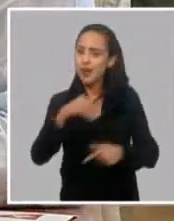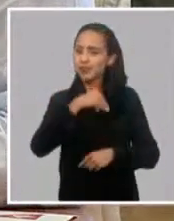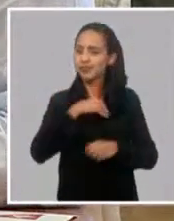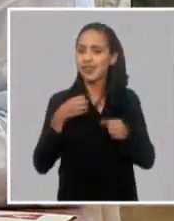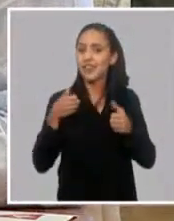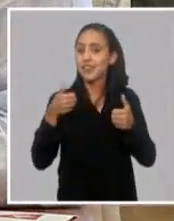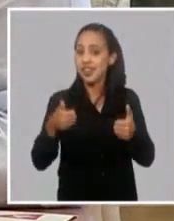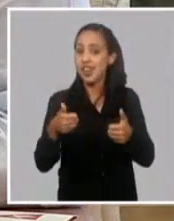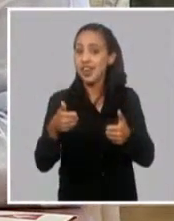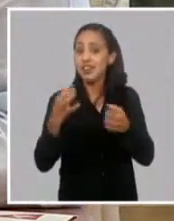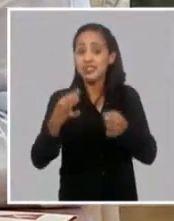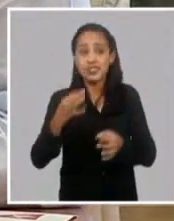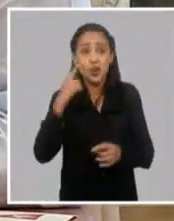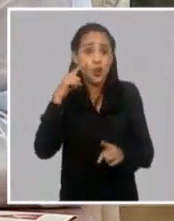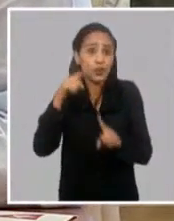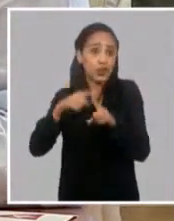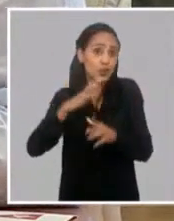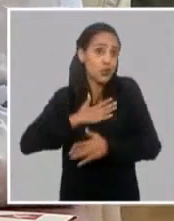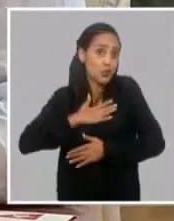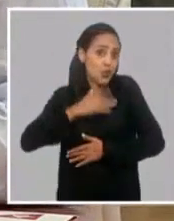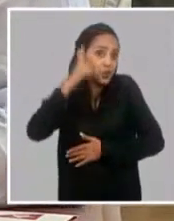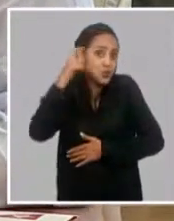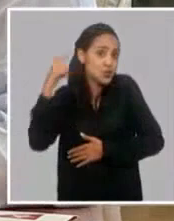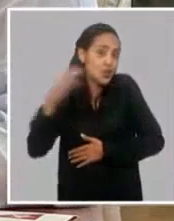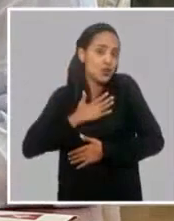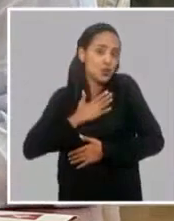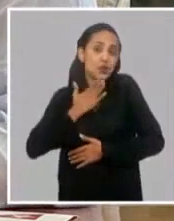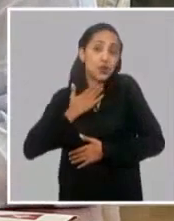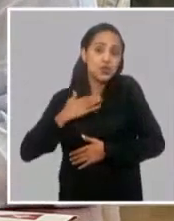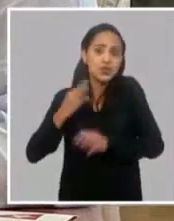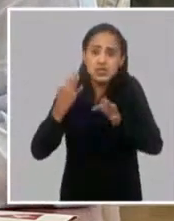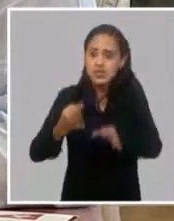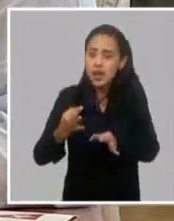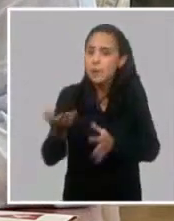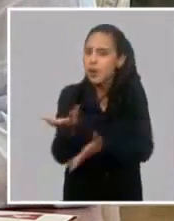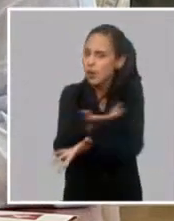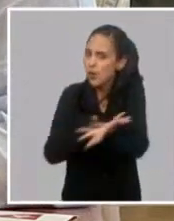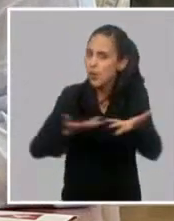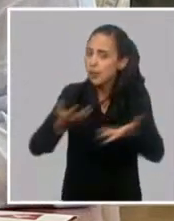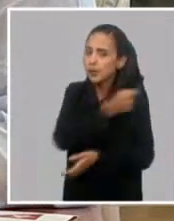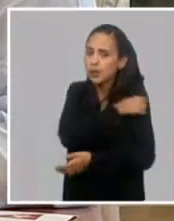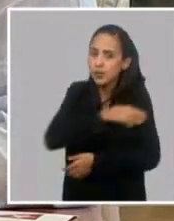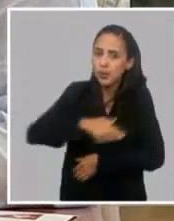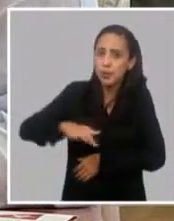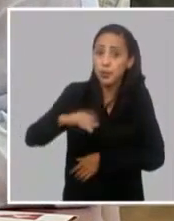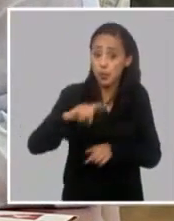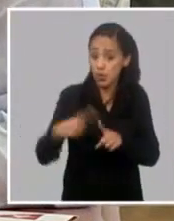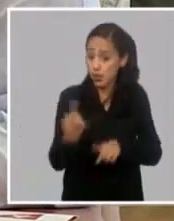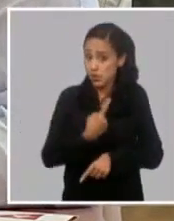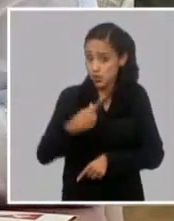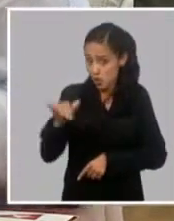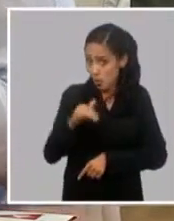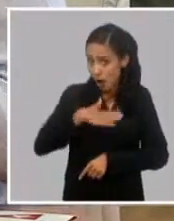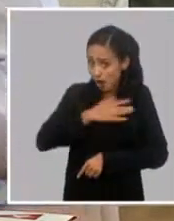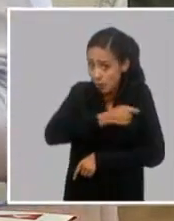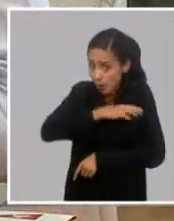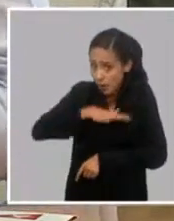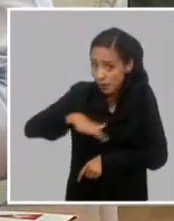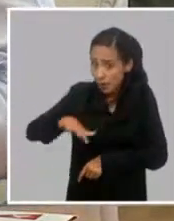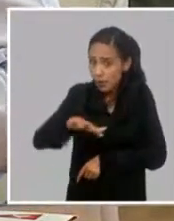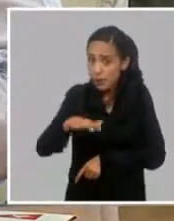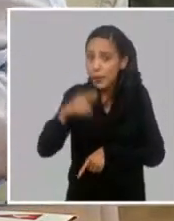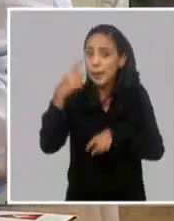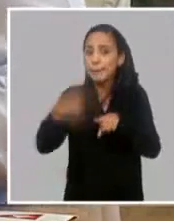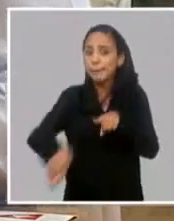aspiramos. Nuestros sueños y nuestros deseos, que por supuesto los compartimos como el pueblo, porque somos parte de él, son